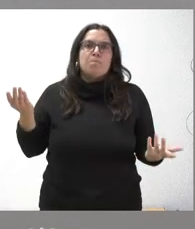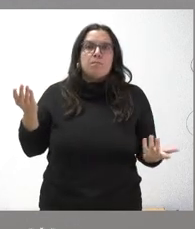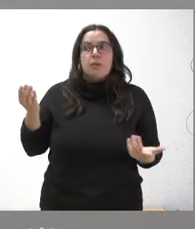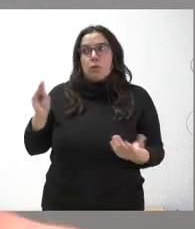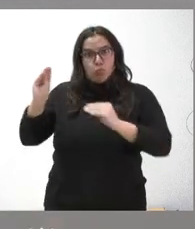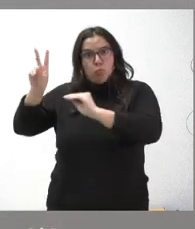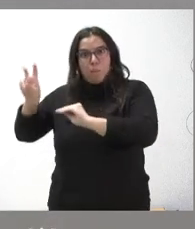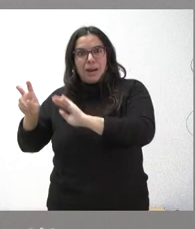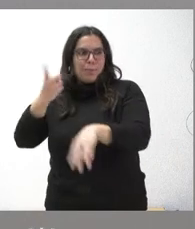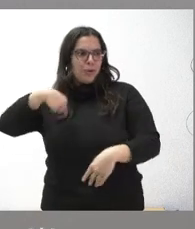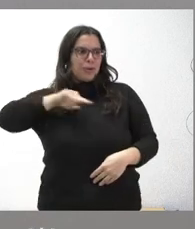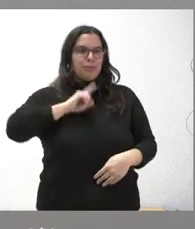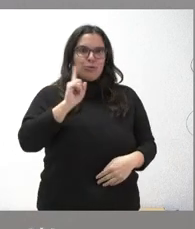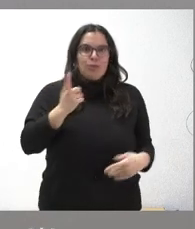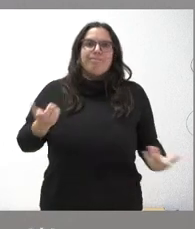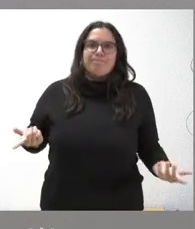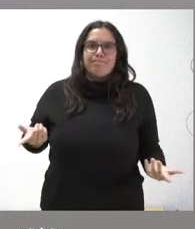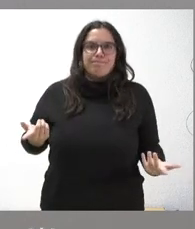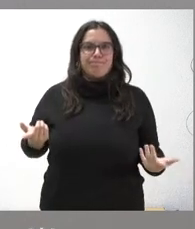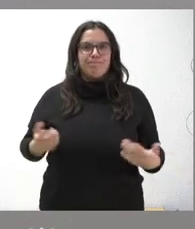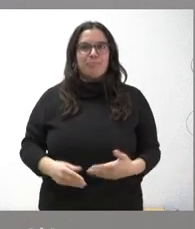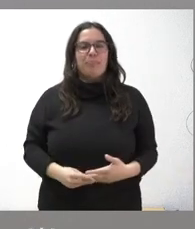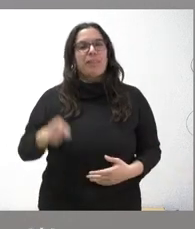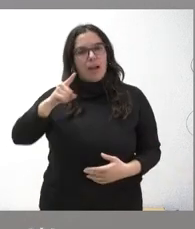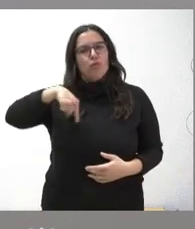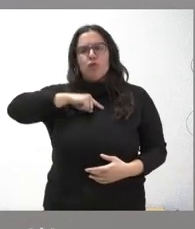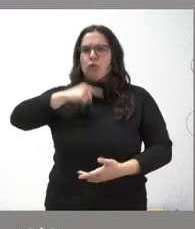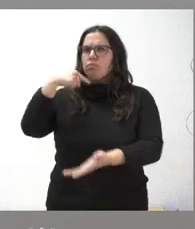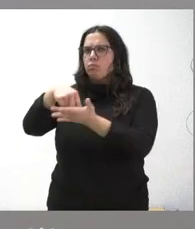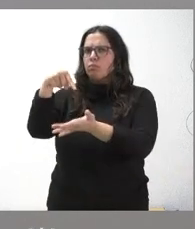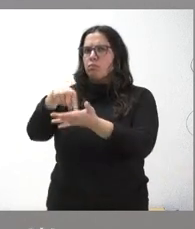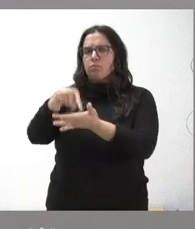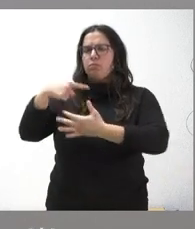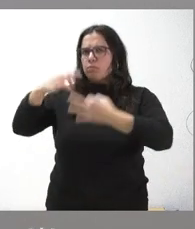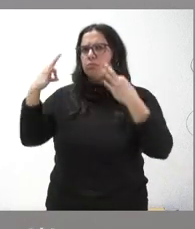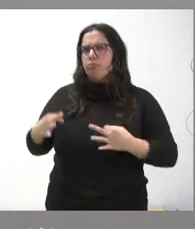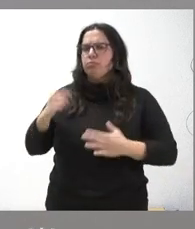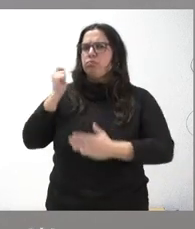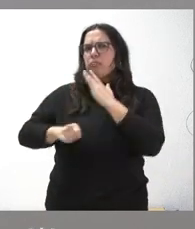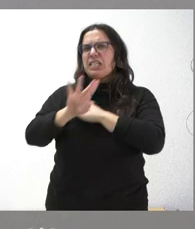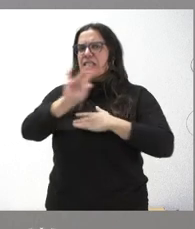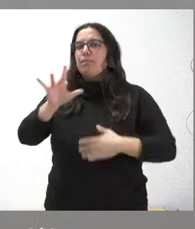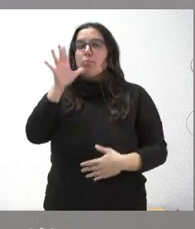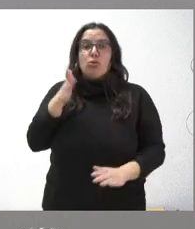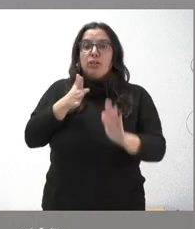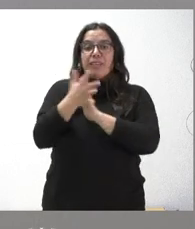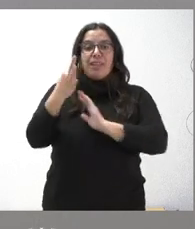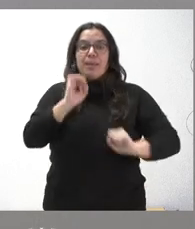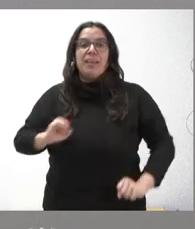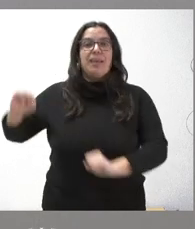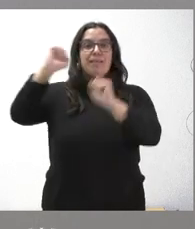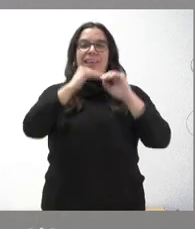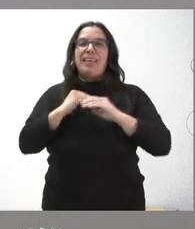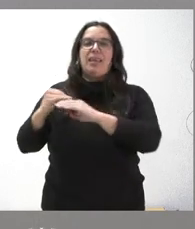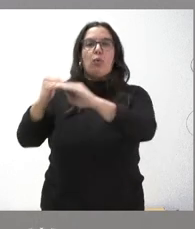Autónoma se nos aplique sin más al resto Ahí sí vamos a ser muy exigentes muy firmes y muy contundentes porque se trata de defender la igualdad